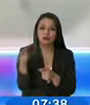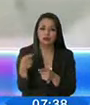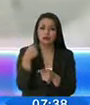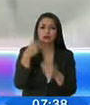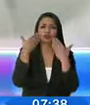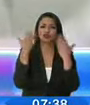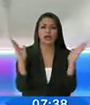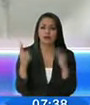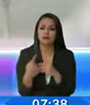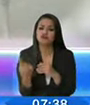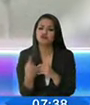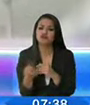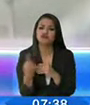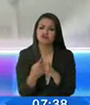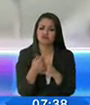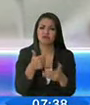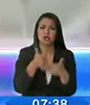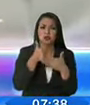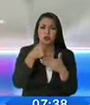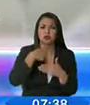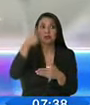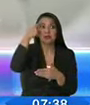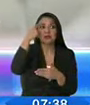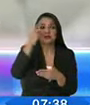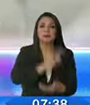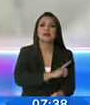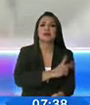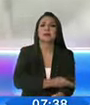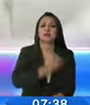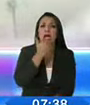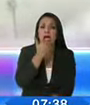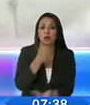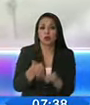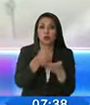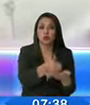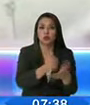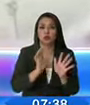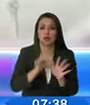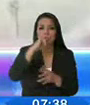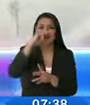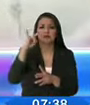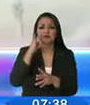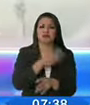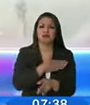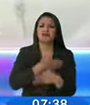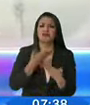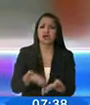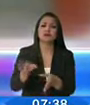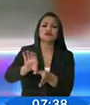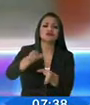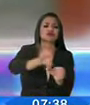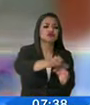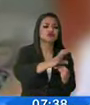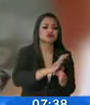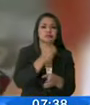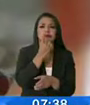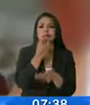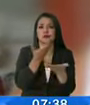algo que les iba a quitar la vida, sino que era una vitamina. Ella confiadamente le dio en el desayuno. Que la mamá le ha